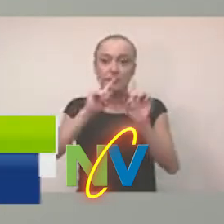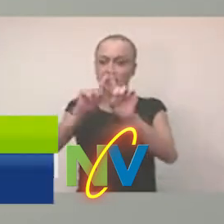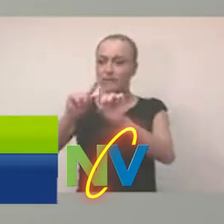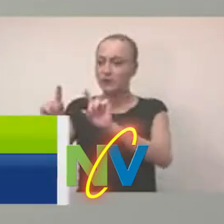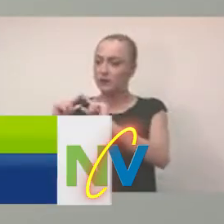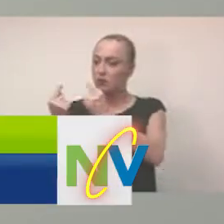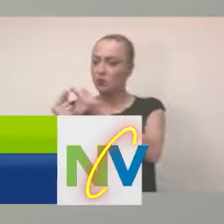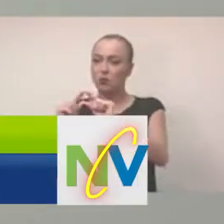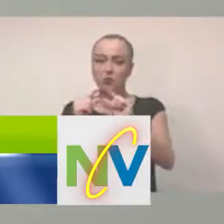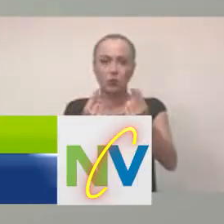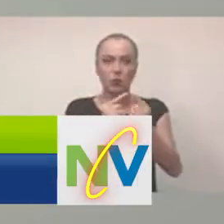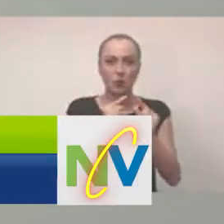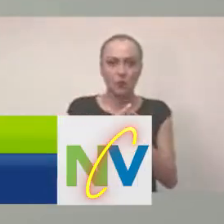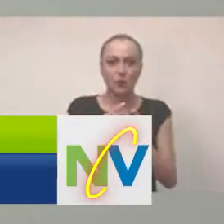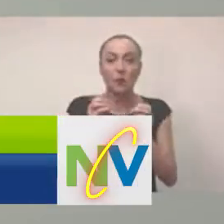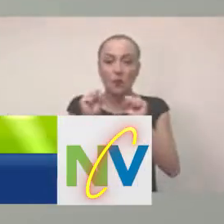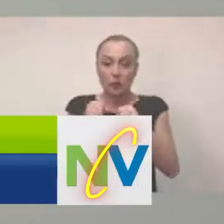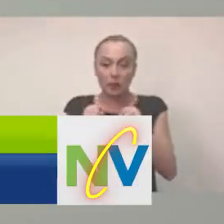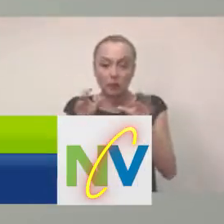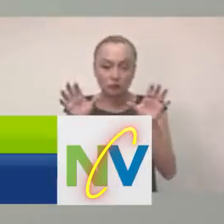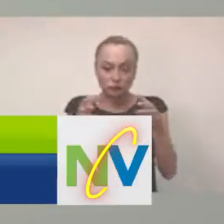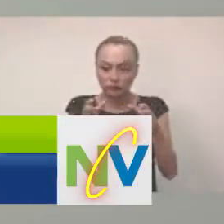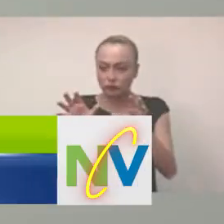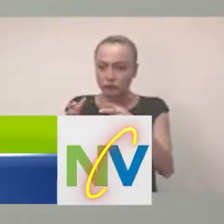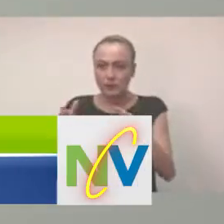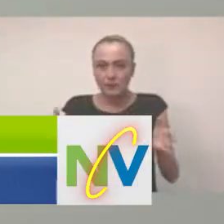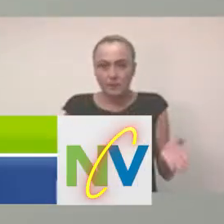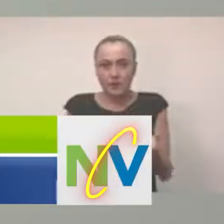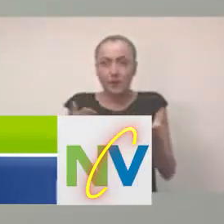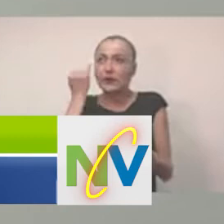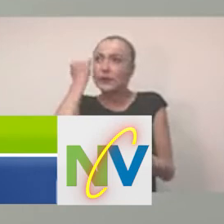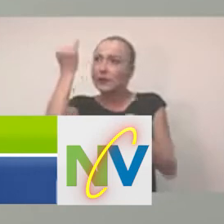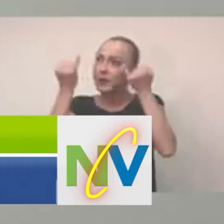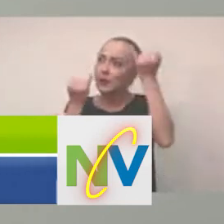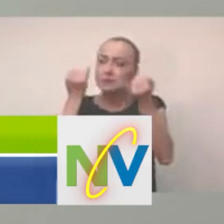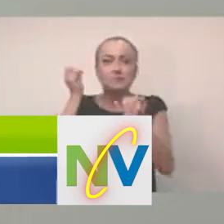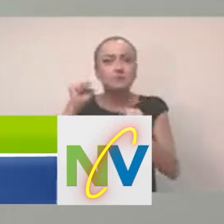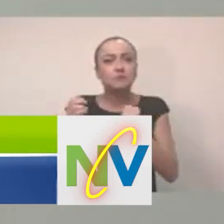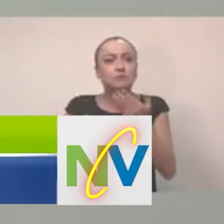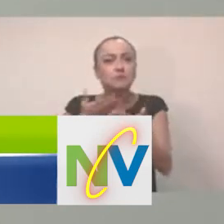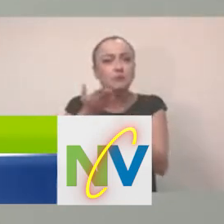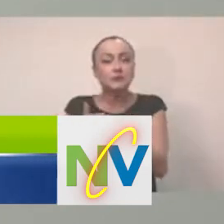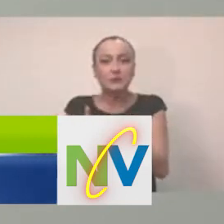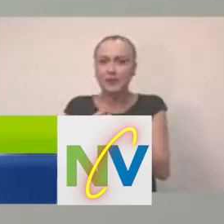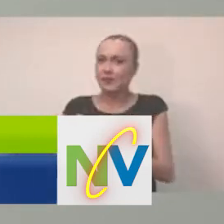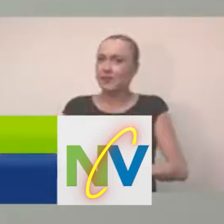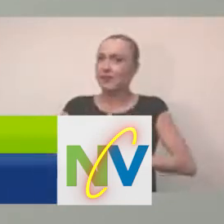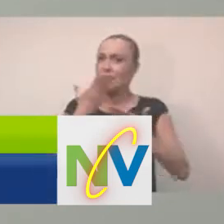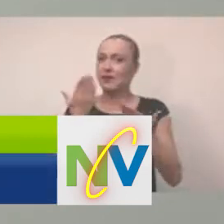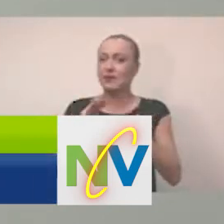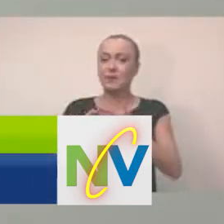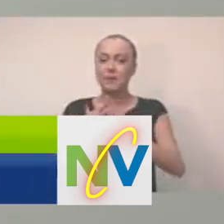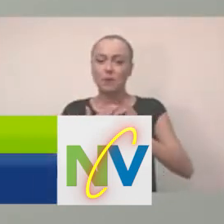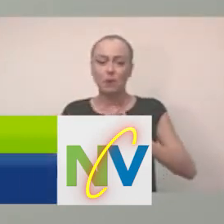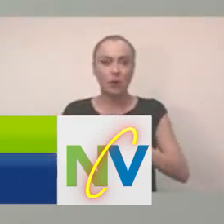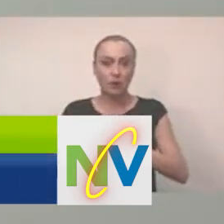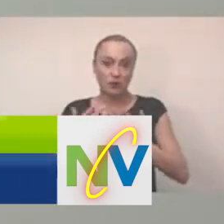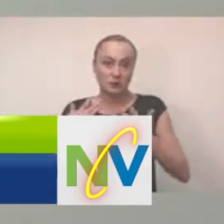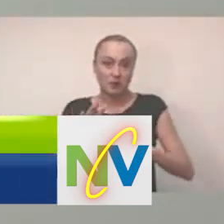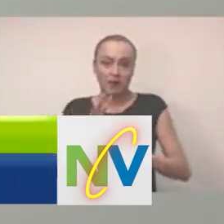distintos grupos pudieron organizarse y promover sus ideas libremente, el pueblo soberano